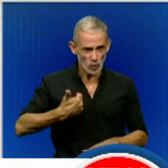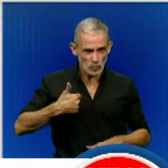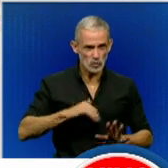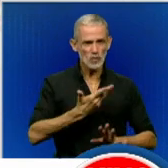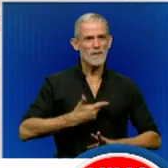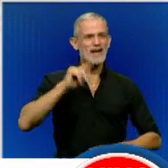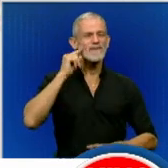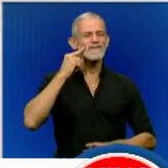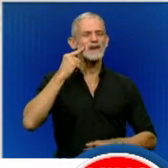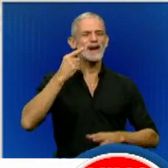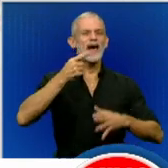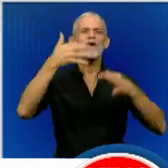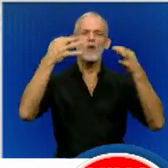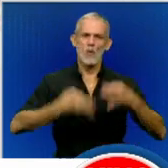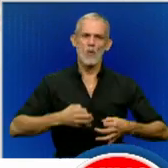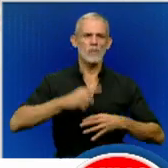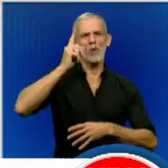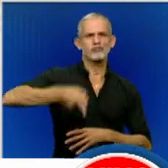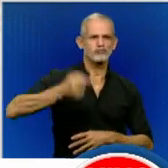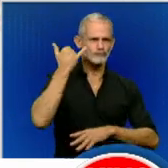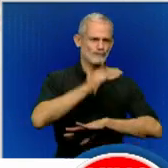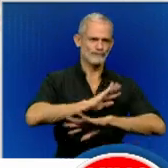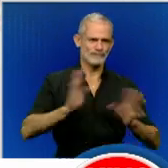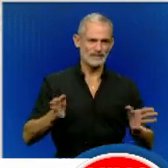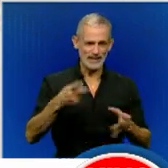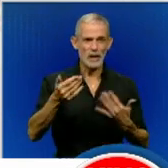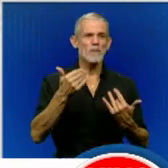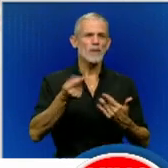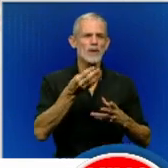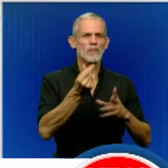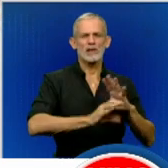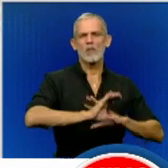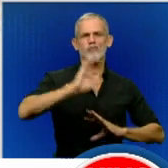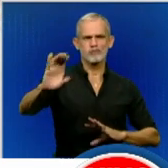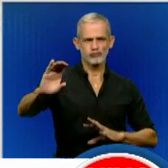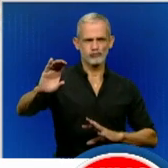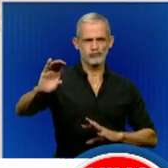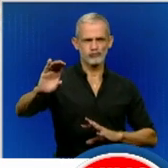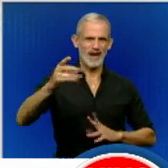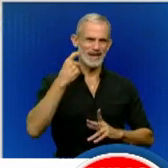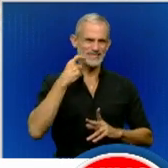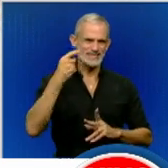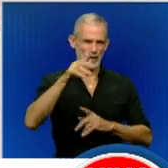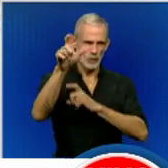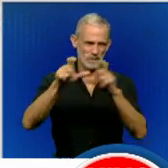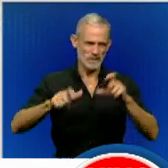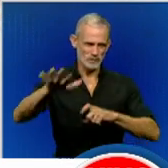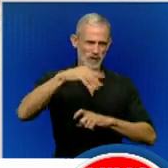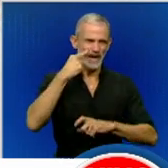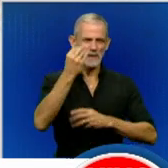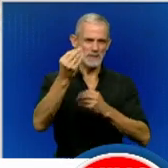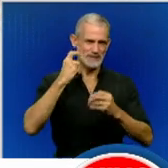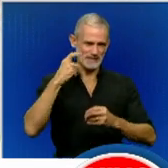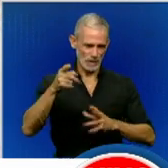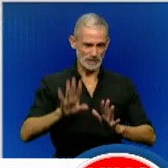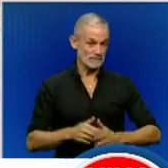cumplió con esa sentencia y la posibilidad de que lleguen esos fondos a los ciudadanos de la provincia de san luís